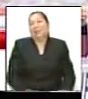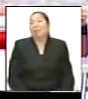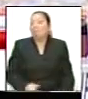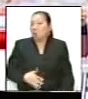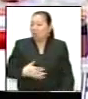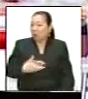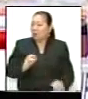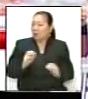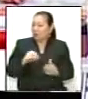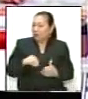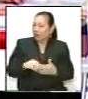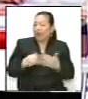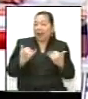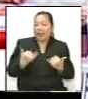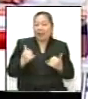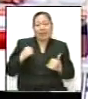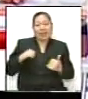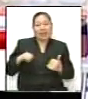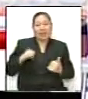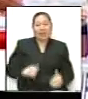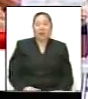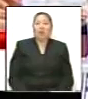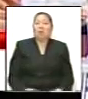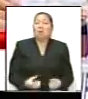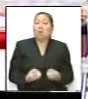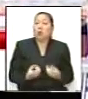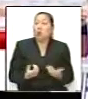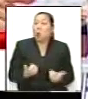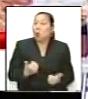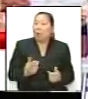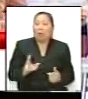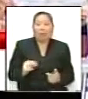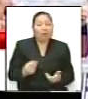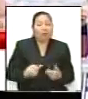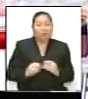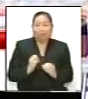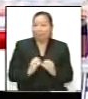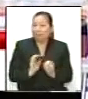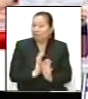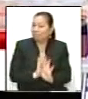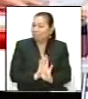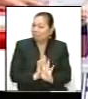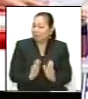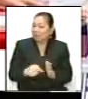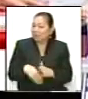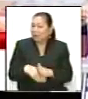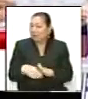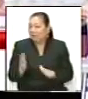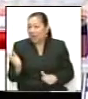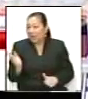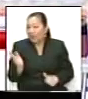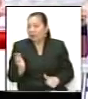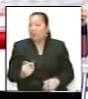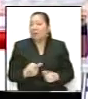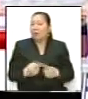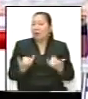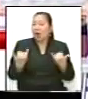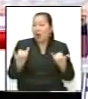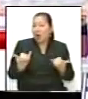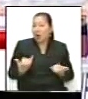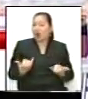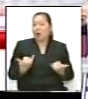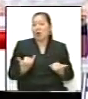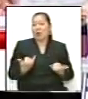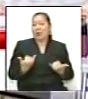poder haberle dado a estos alcaldes, muchos de los cuales por no haber reconstrucción ya se retiraron? Y sin embargo ahora,